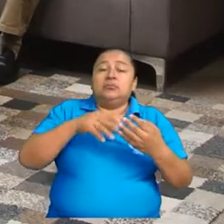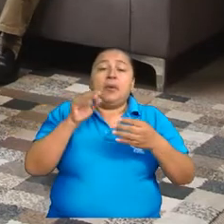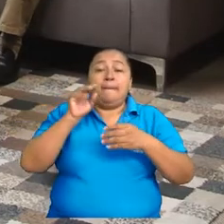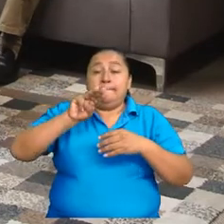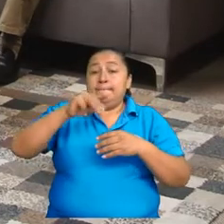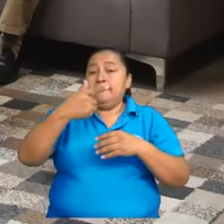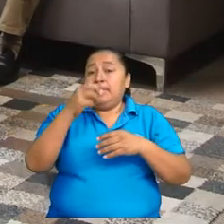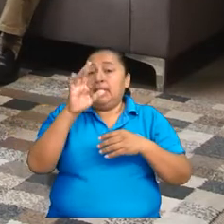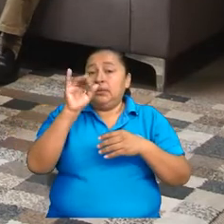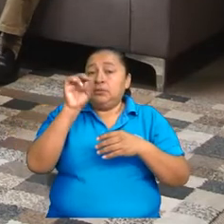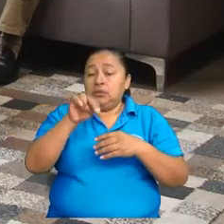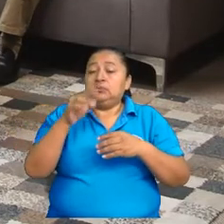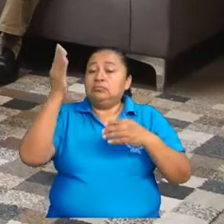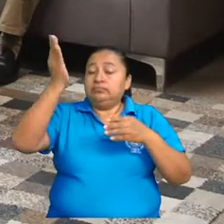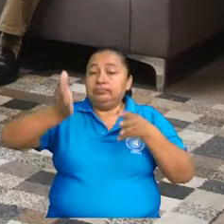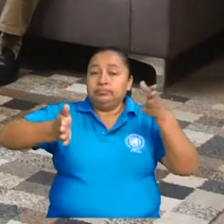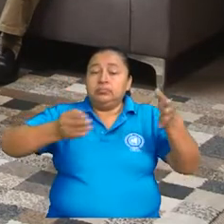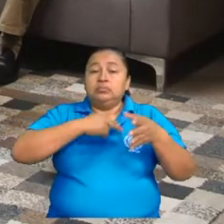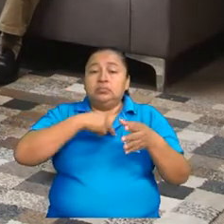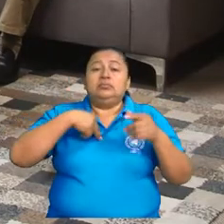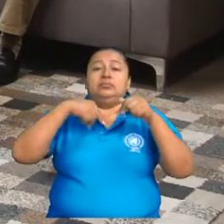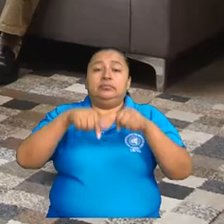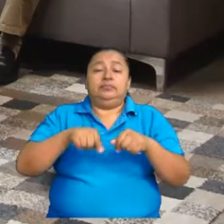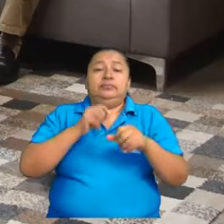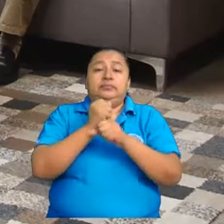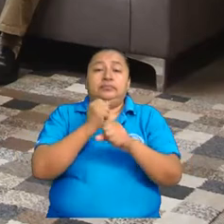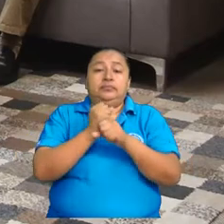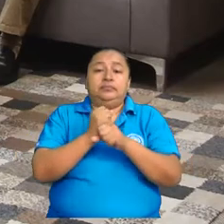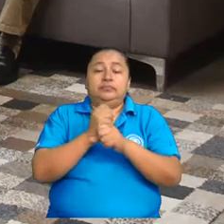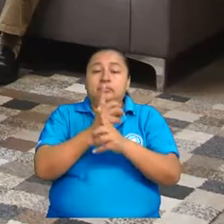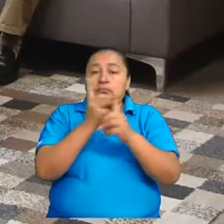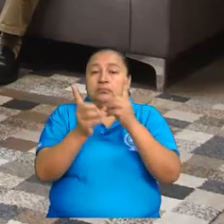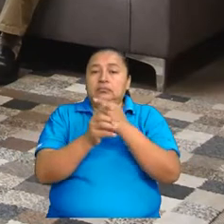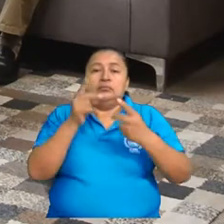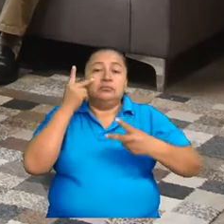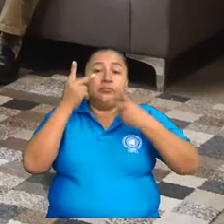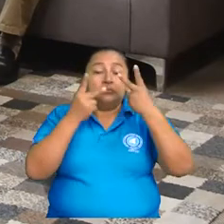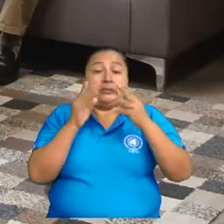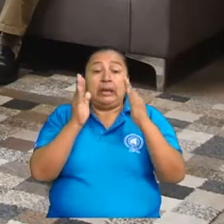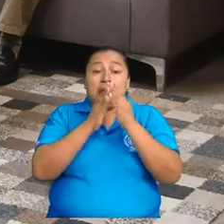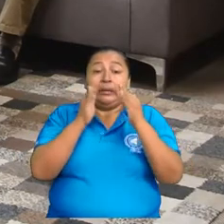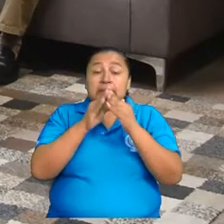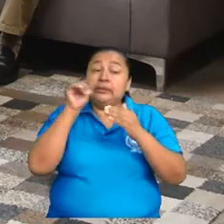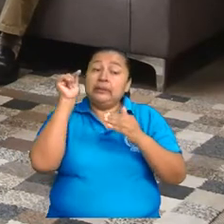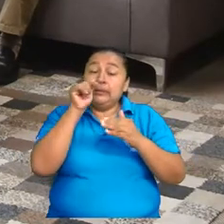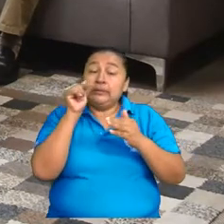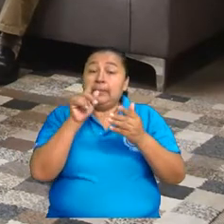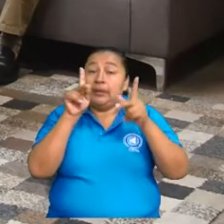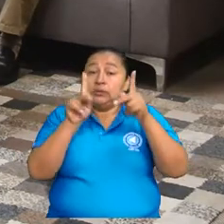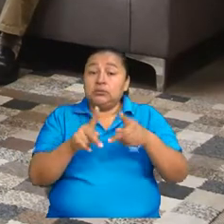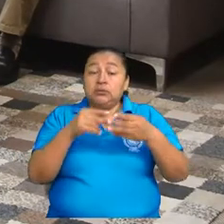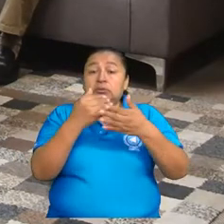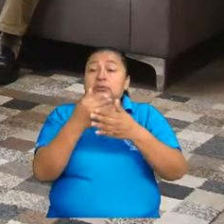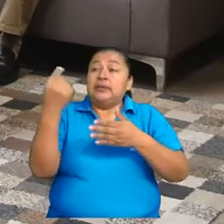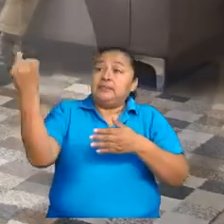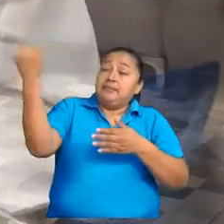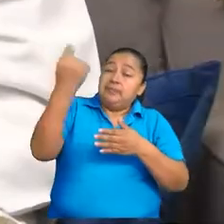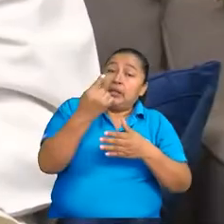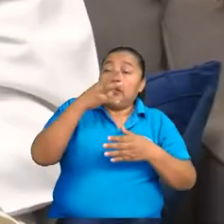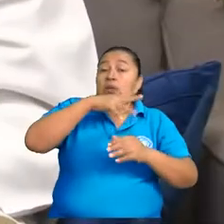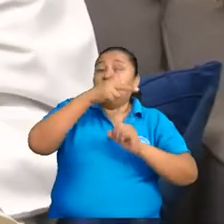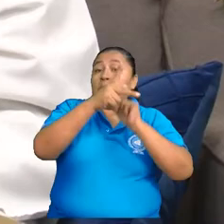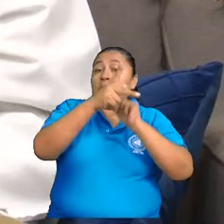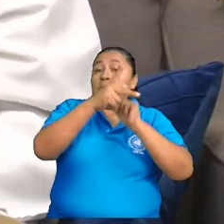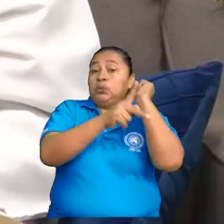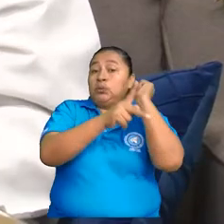porque nosotros tenemos que visitar a las casas de todas estas personas que vienen de países donde